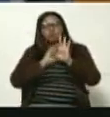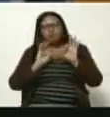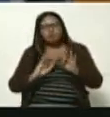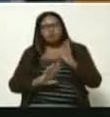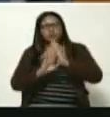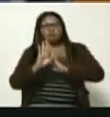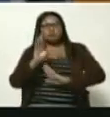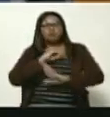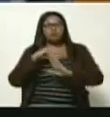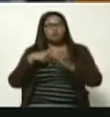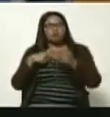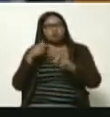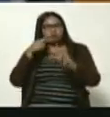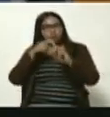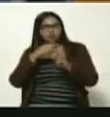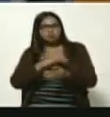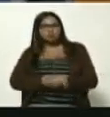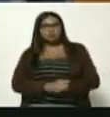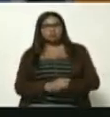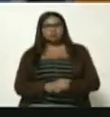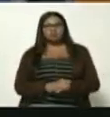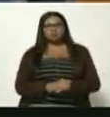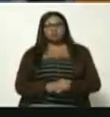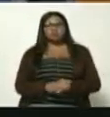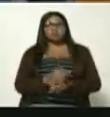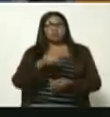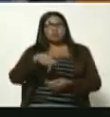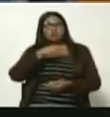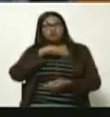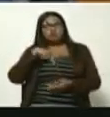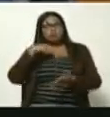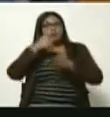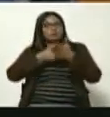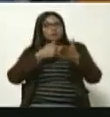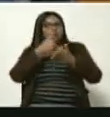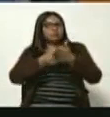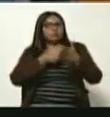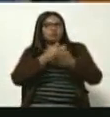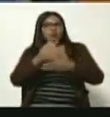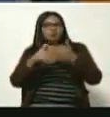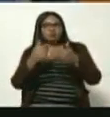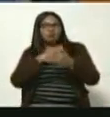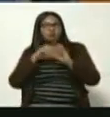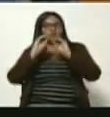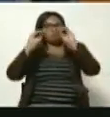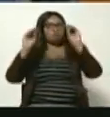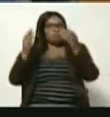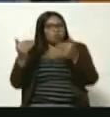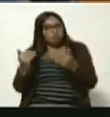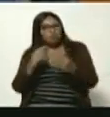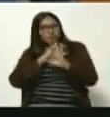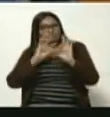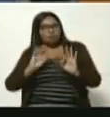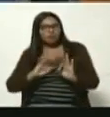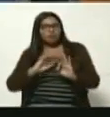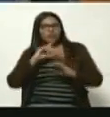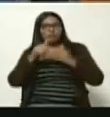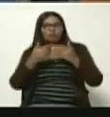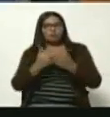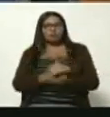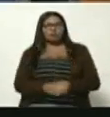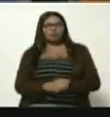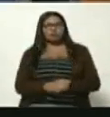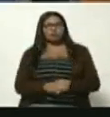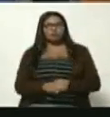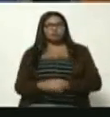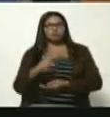derecho de desarrollo de nuestros pueblos. Desde aquí insistimos una vez más en nuestro llamado a favor de su